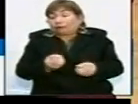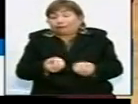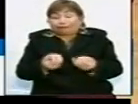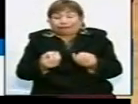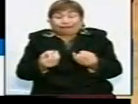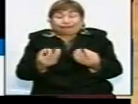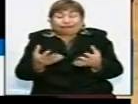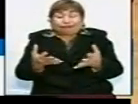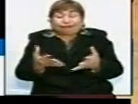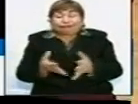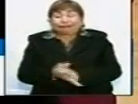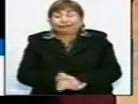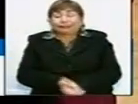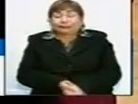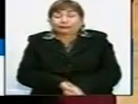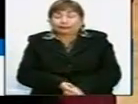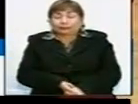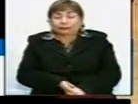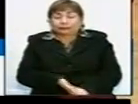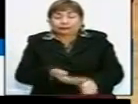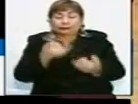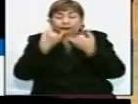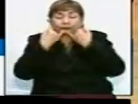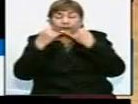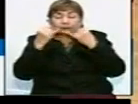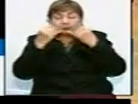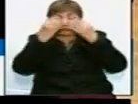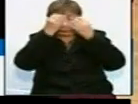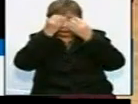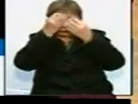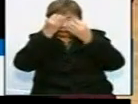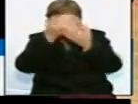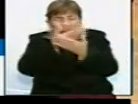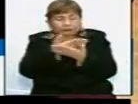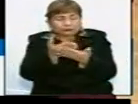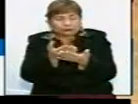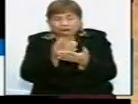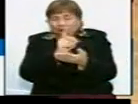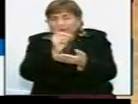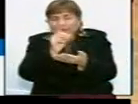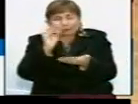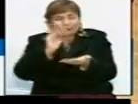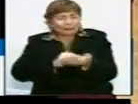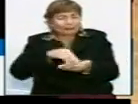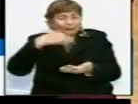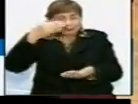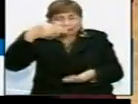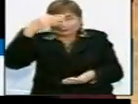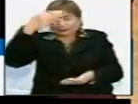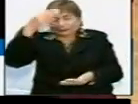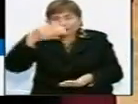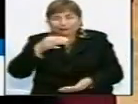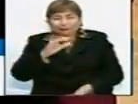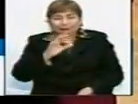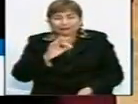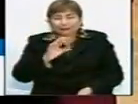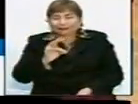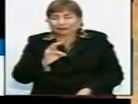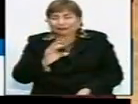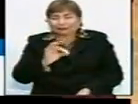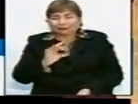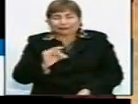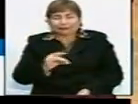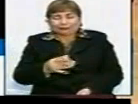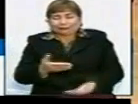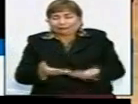se toma esa información o se cree que no va a volver a ocurrir un evento como el 97 98 así que